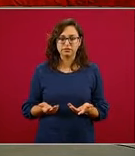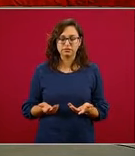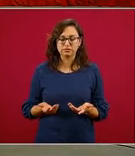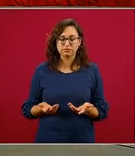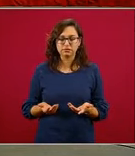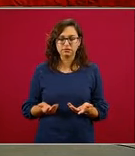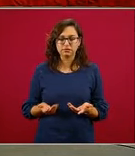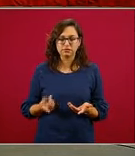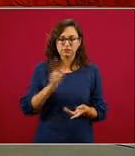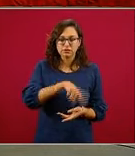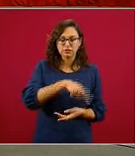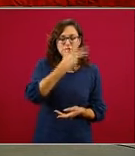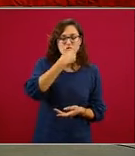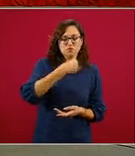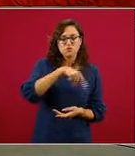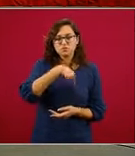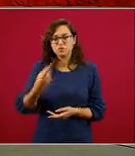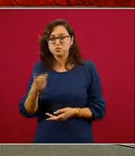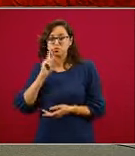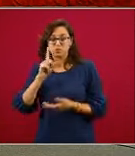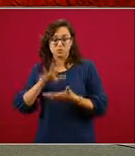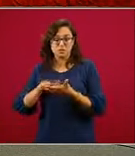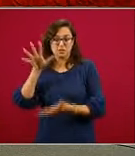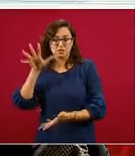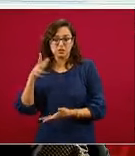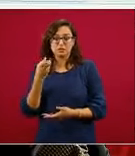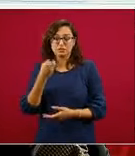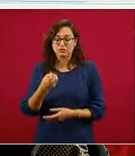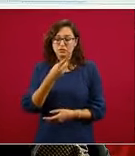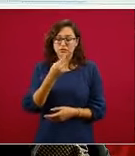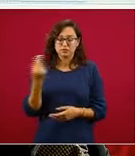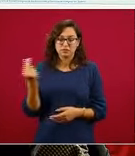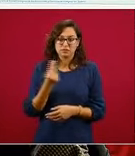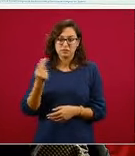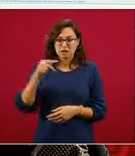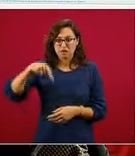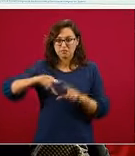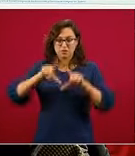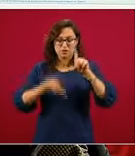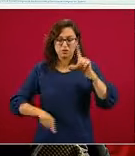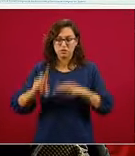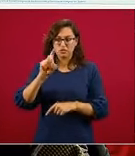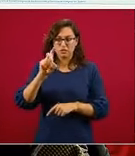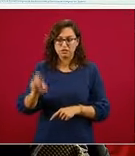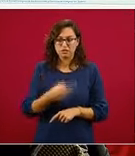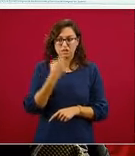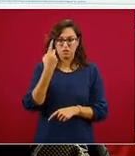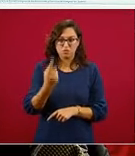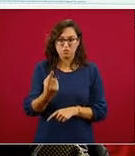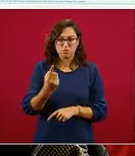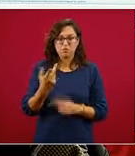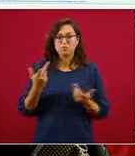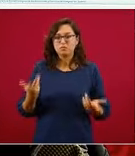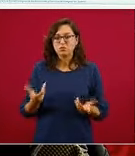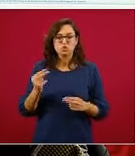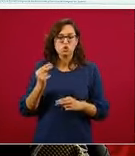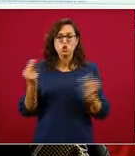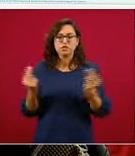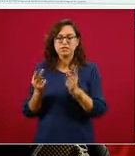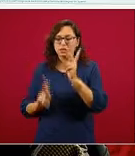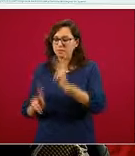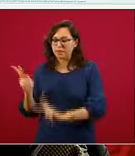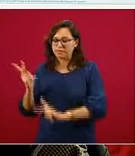que mujeres, desde luego. Ha habido nada más 31 casos en México, pero bueno, para obtener fentanilo no hacen falta tener plantas como